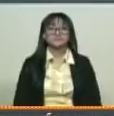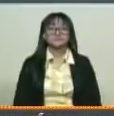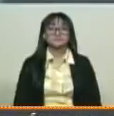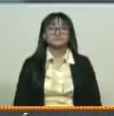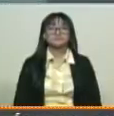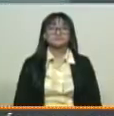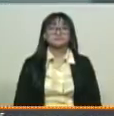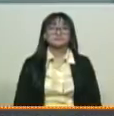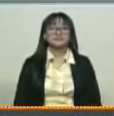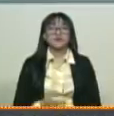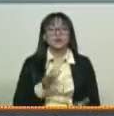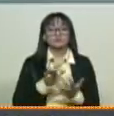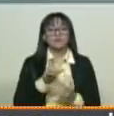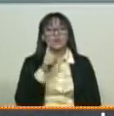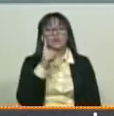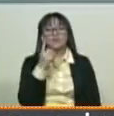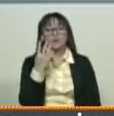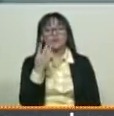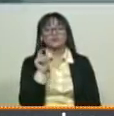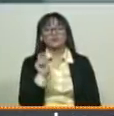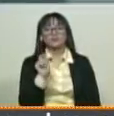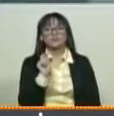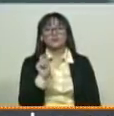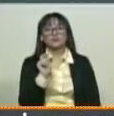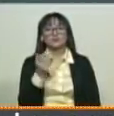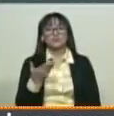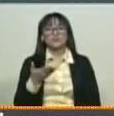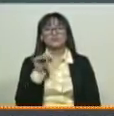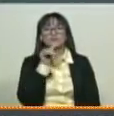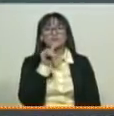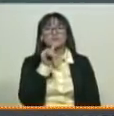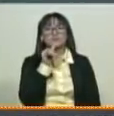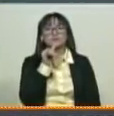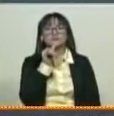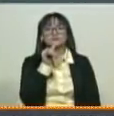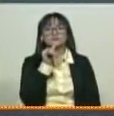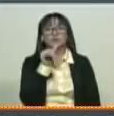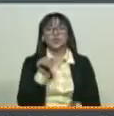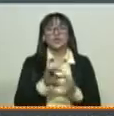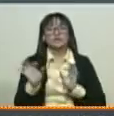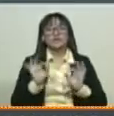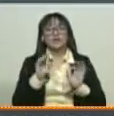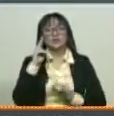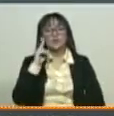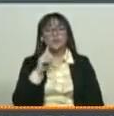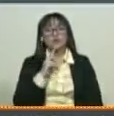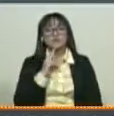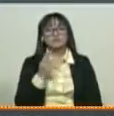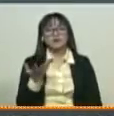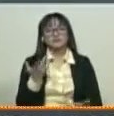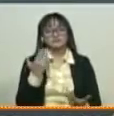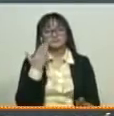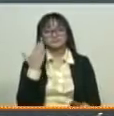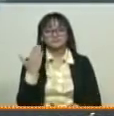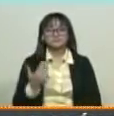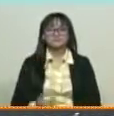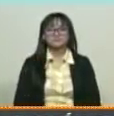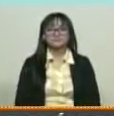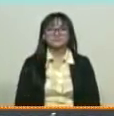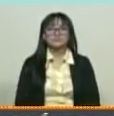Bien, amigos, ya a esta hora, 1 y 4 minutos, importante información se realiza desde el Teatro Bolívar. Vamos a ver lo que ahí ocurre.